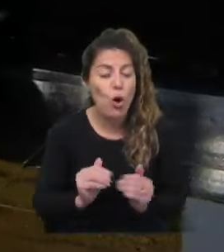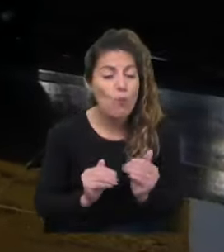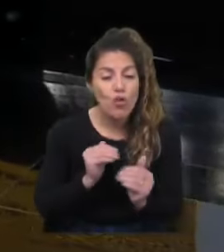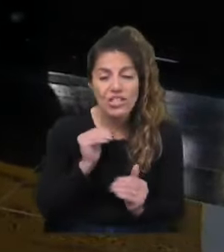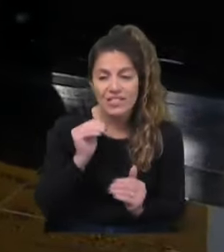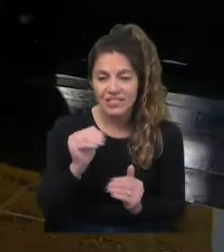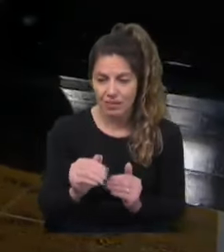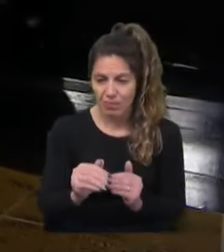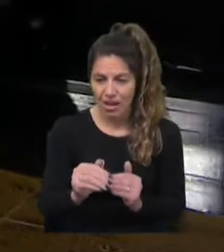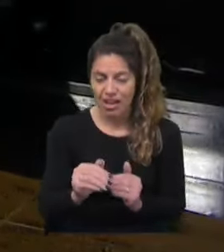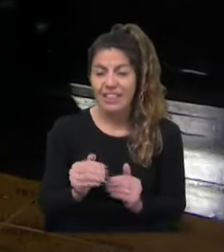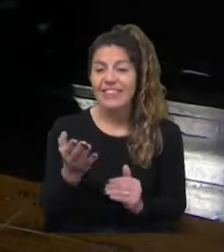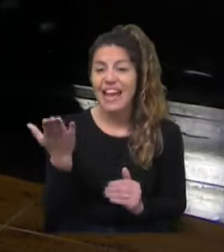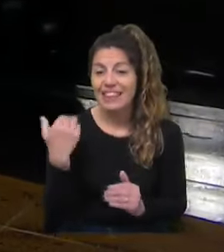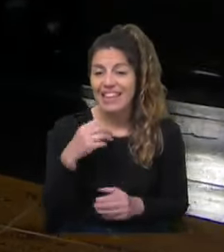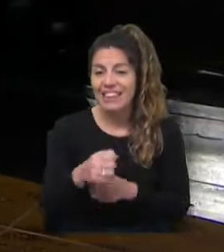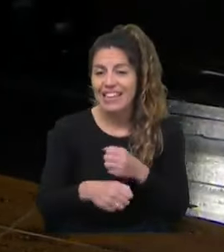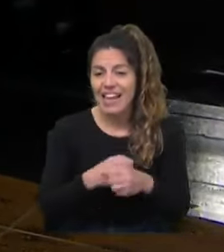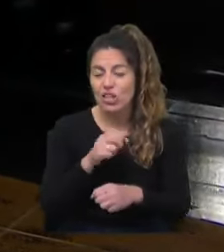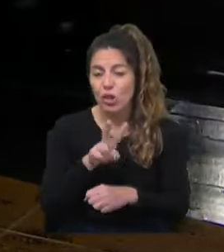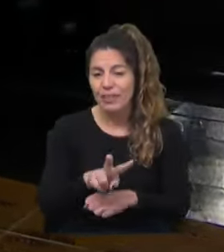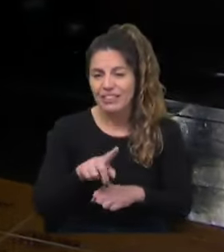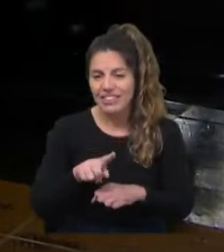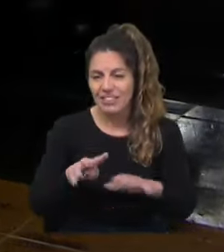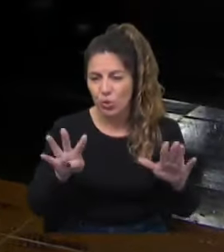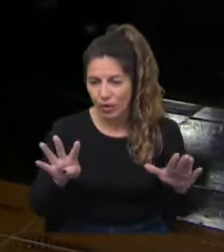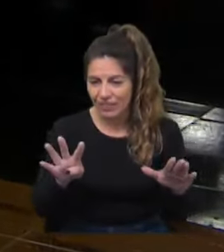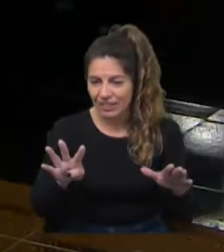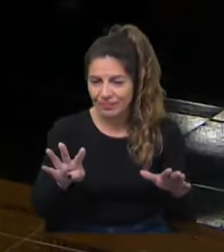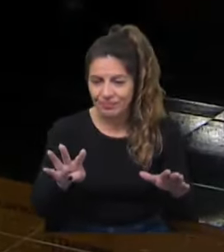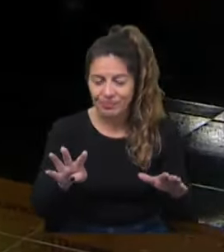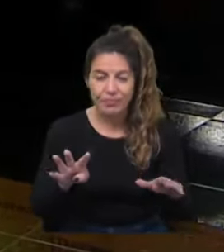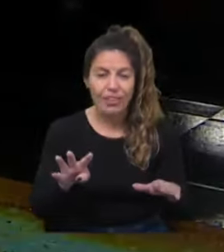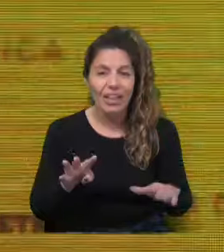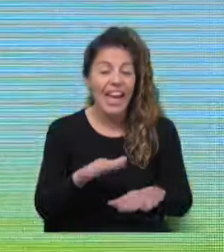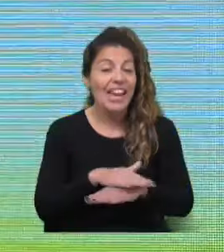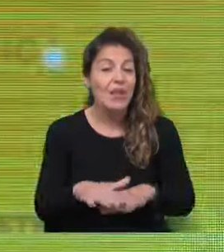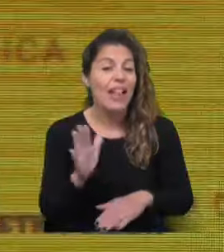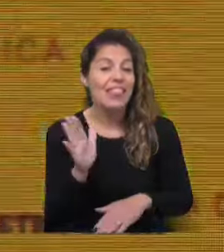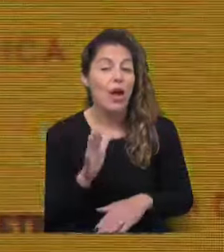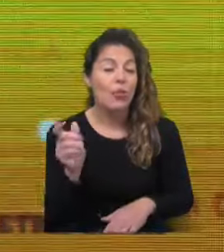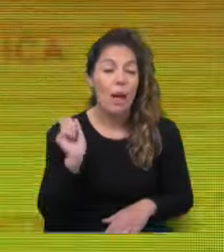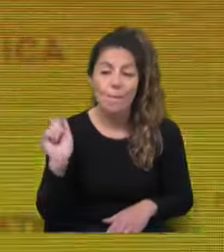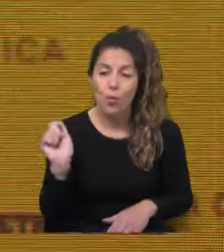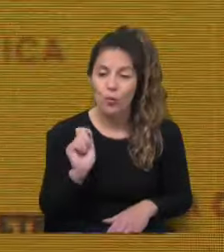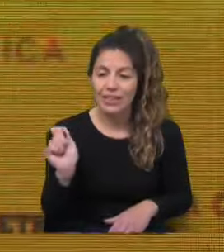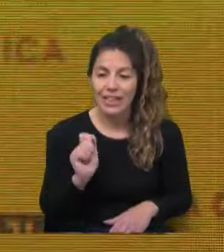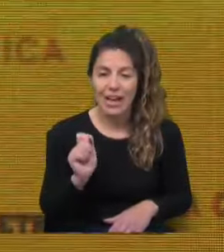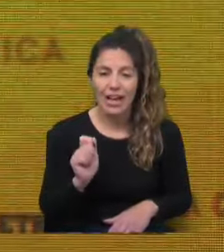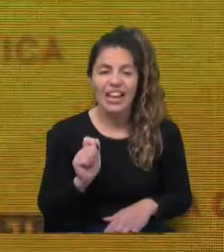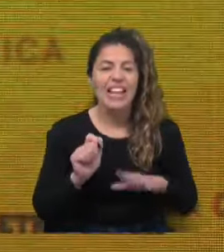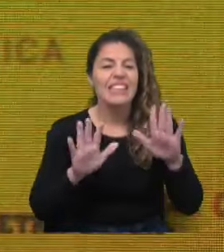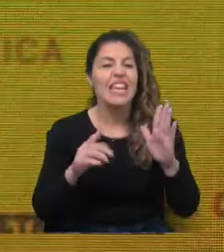encima de lo que era el déficit fiscal en el año 2019, y el nivel de deuda pública está unos